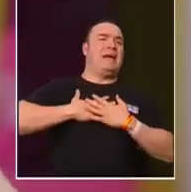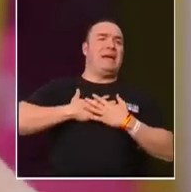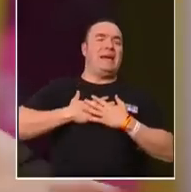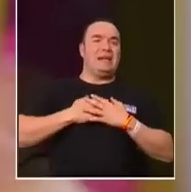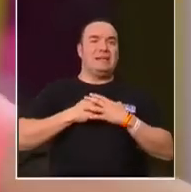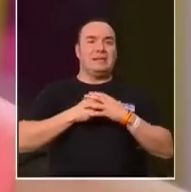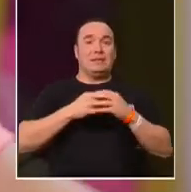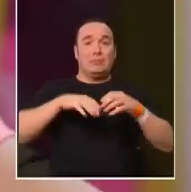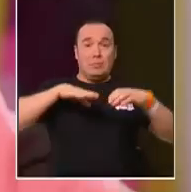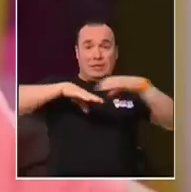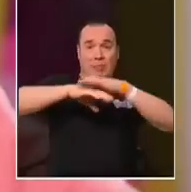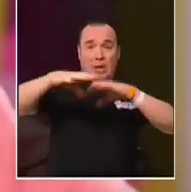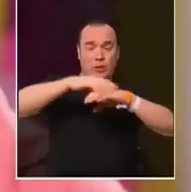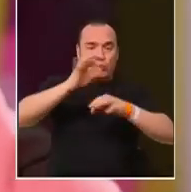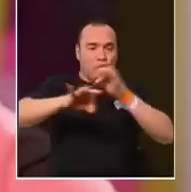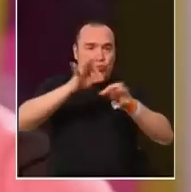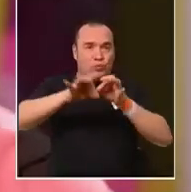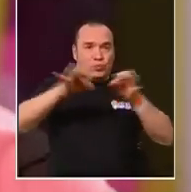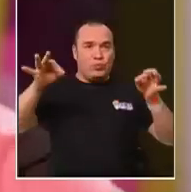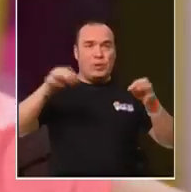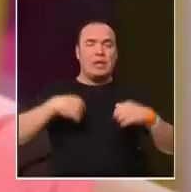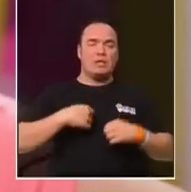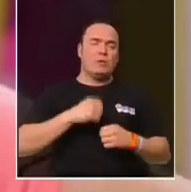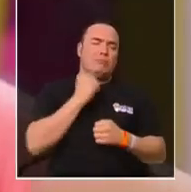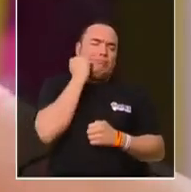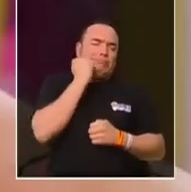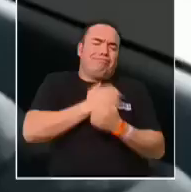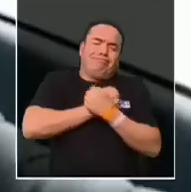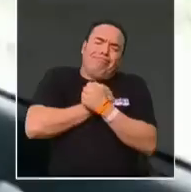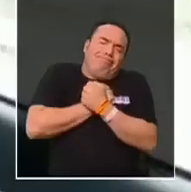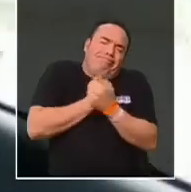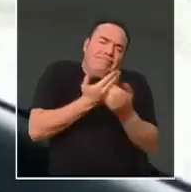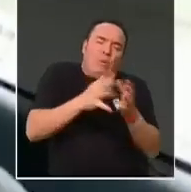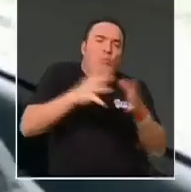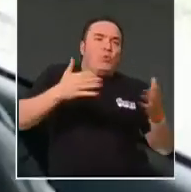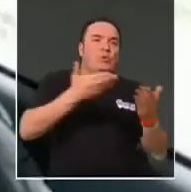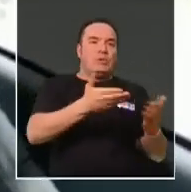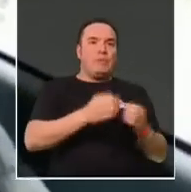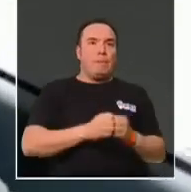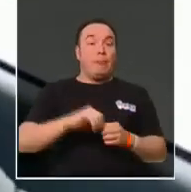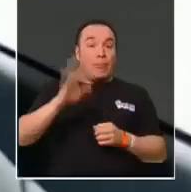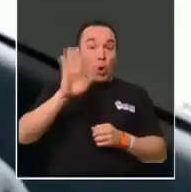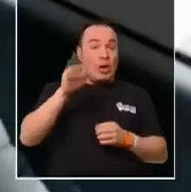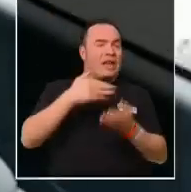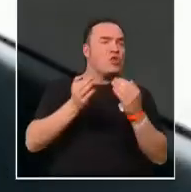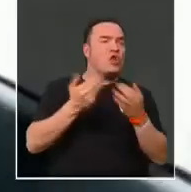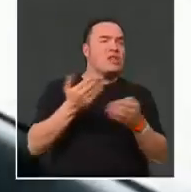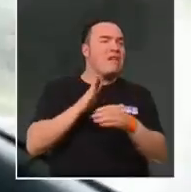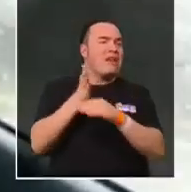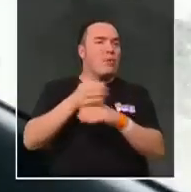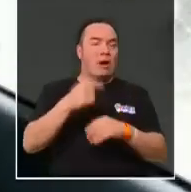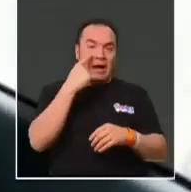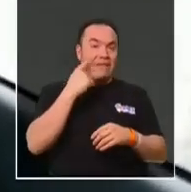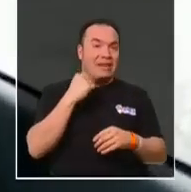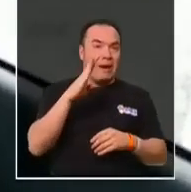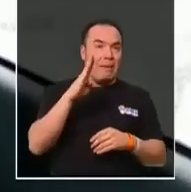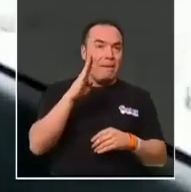los zapatos, todo. Lo quiero mucho. Hola, bebé. ¿A dónde vamos? A ver a